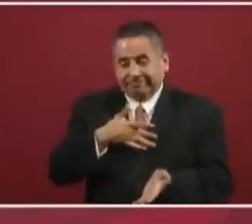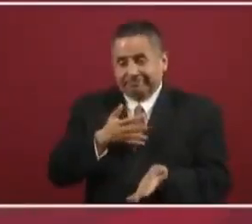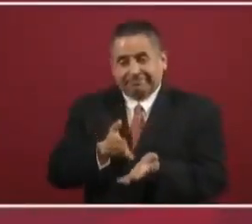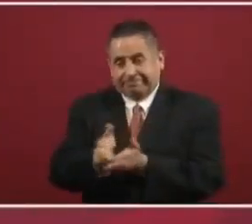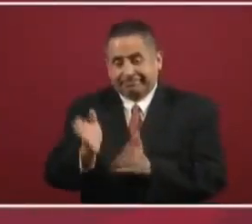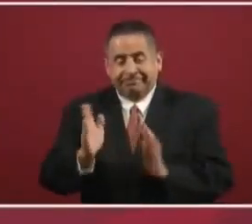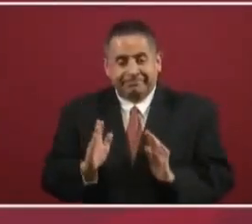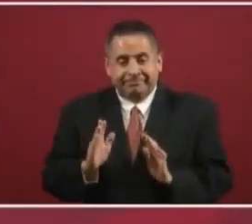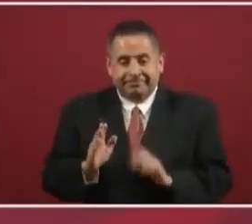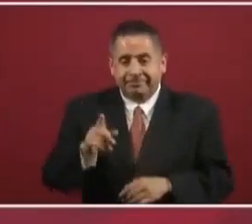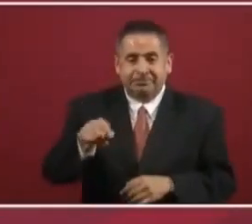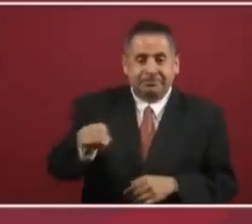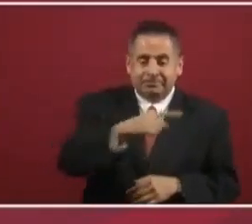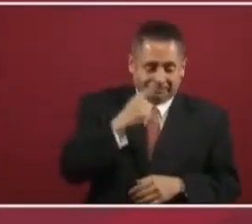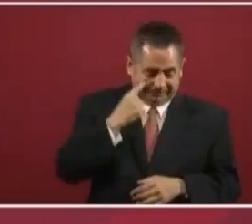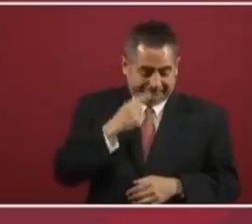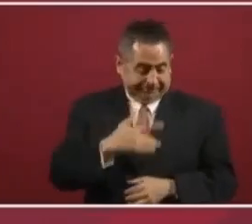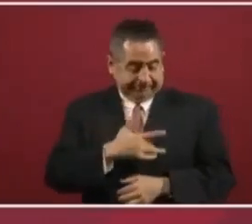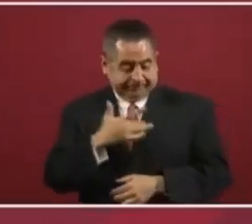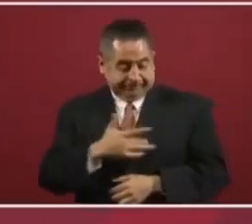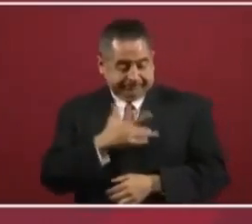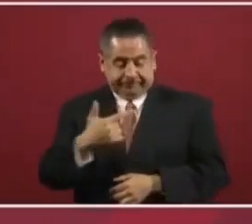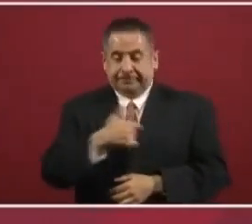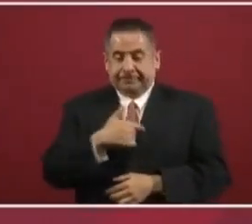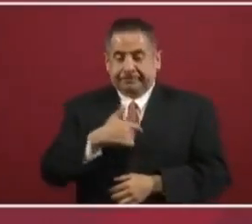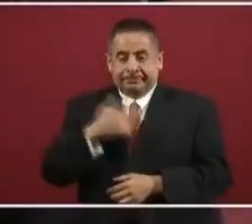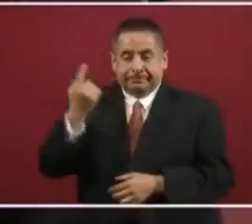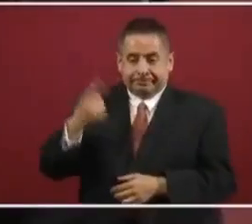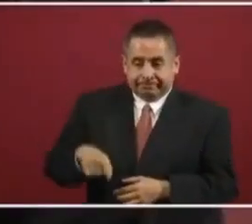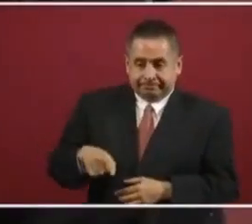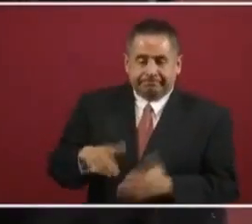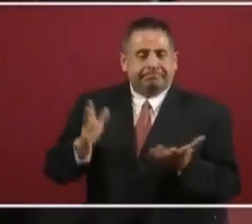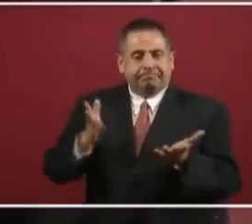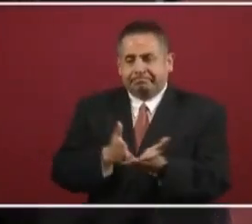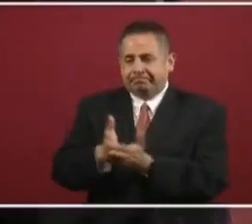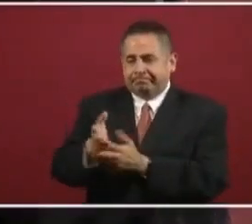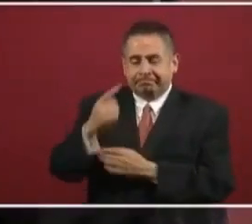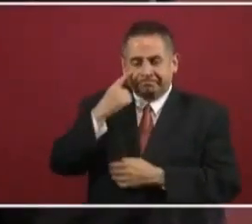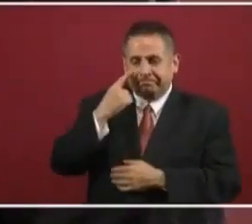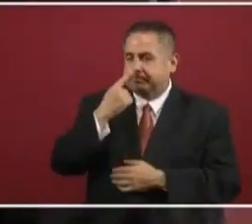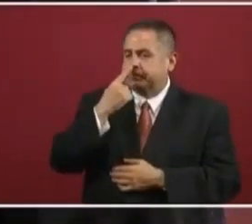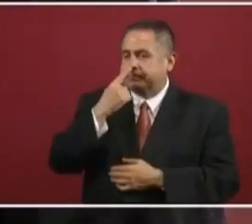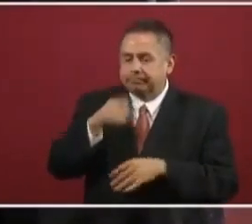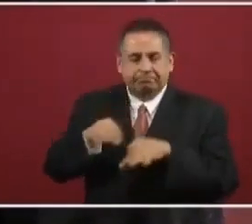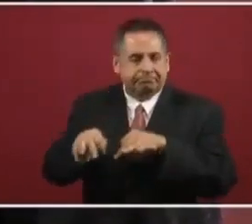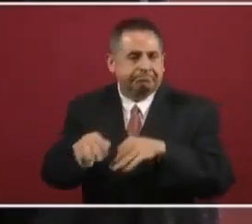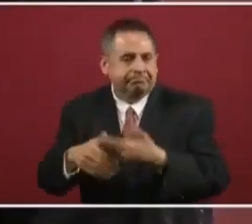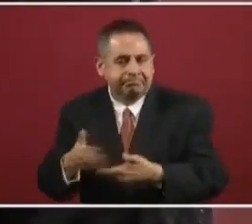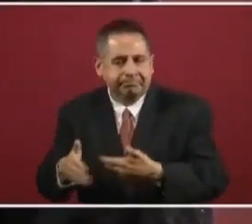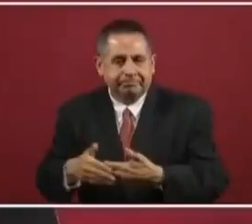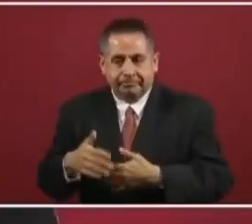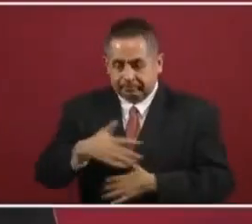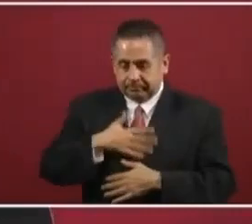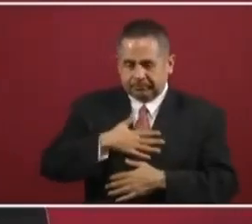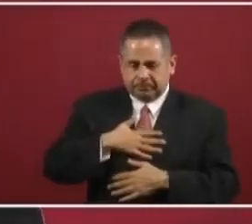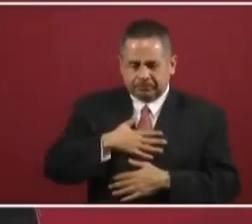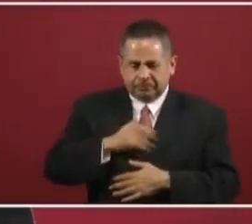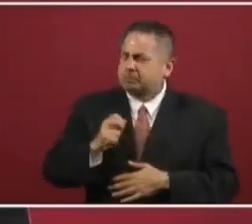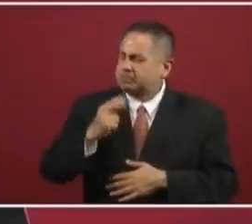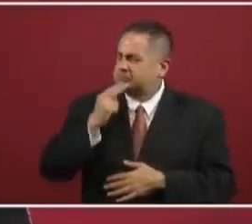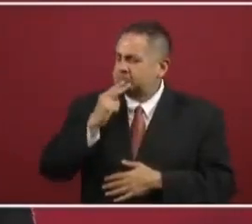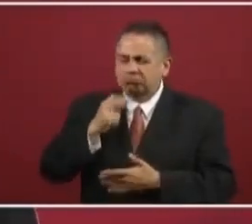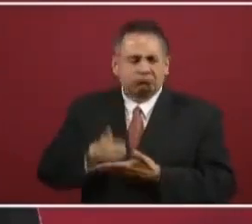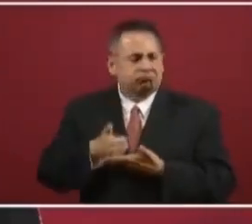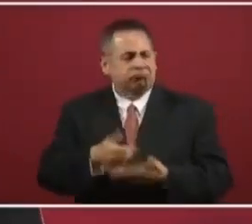quien tiene que trabajar en lo que le gusta y se siente útil a